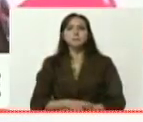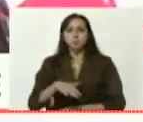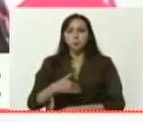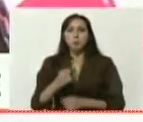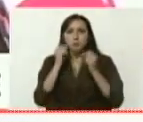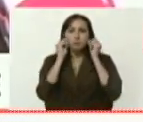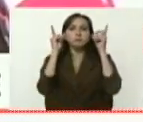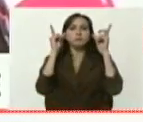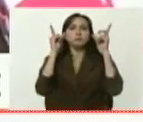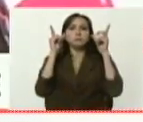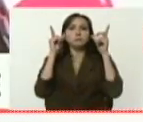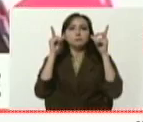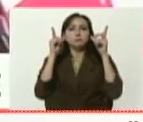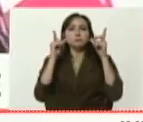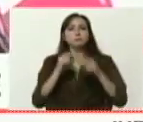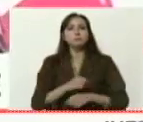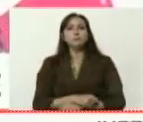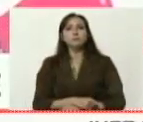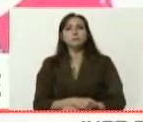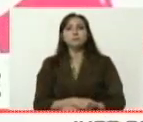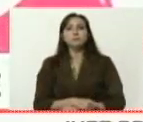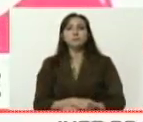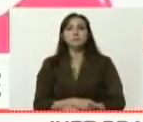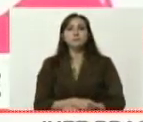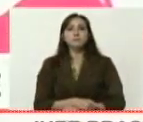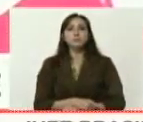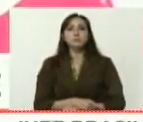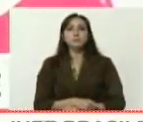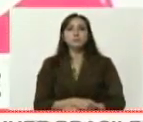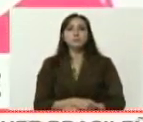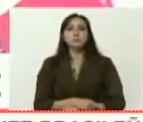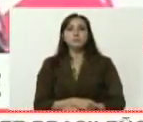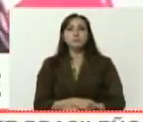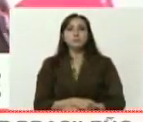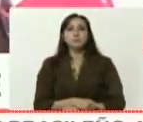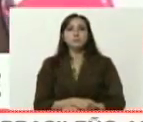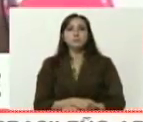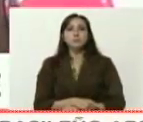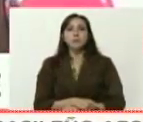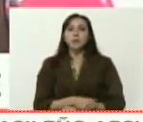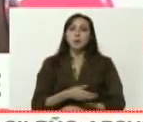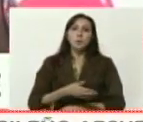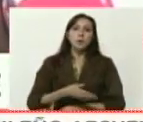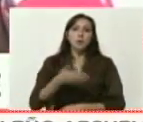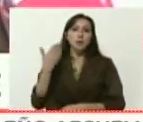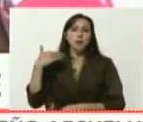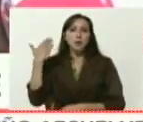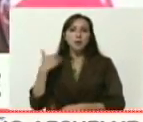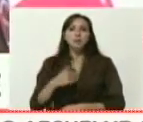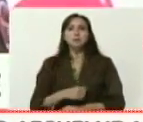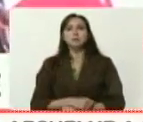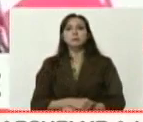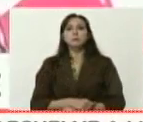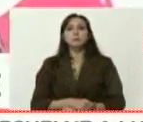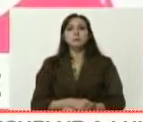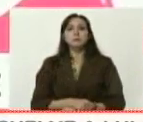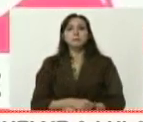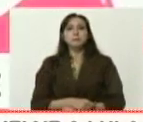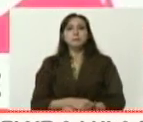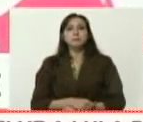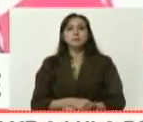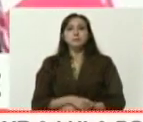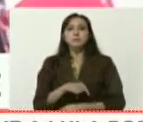despertáramos de un profundo letargo en el que nos encontrábamos. La carga de ese